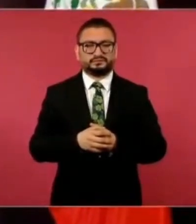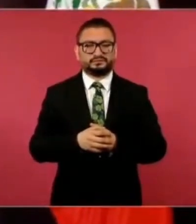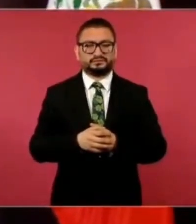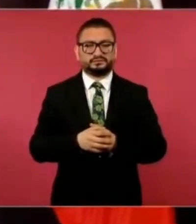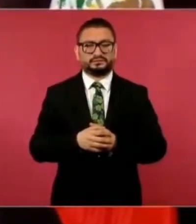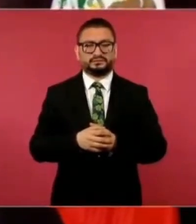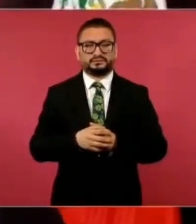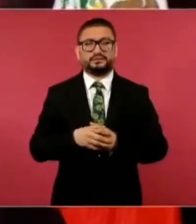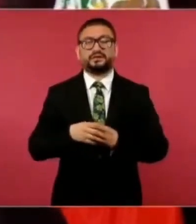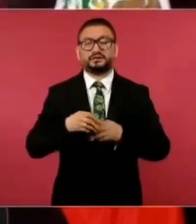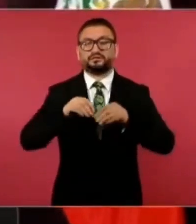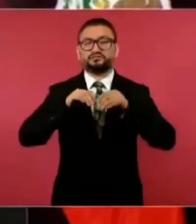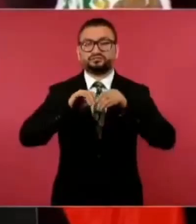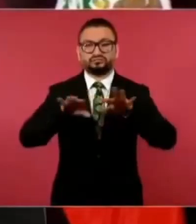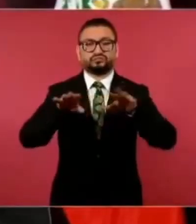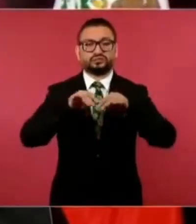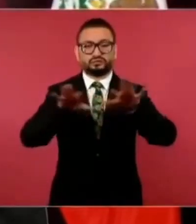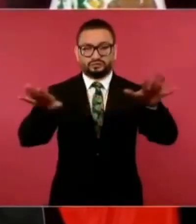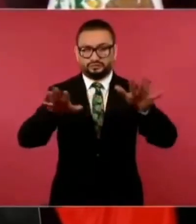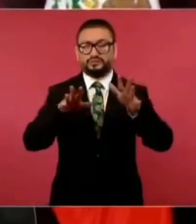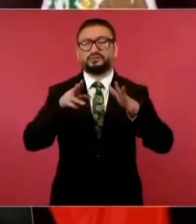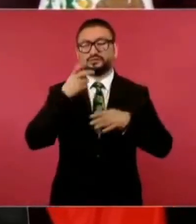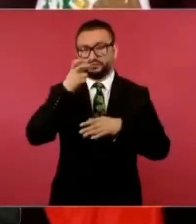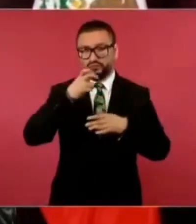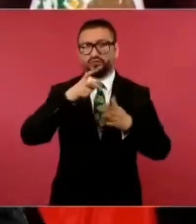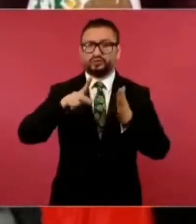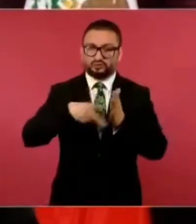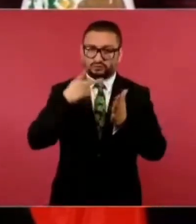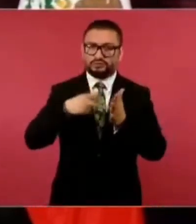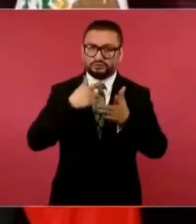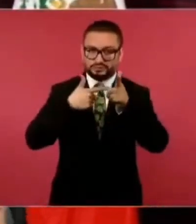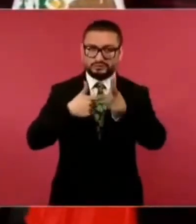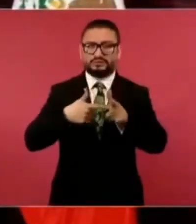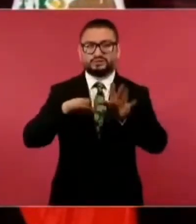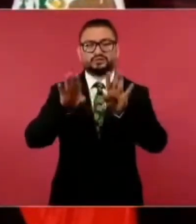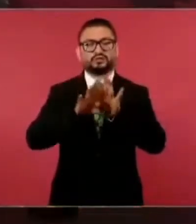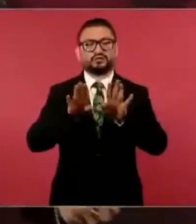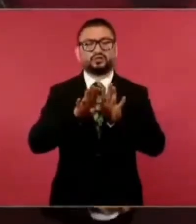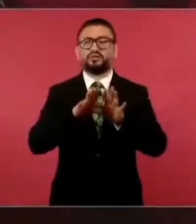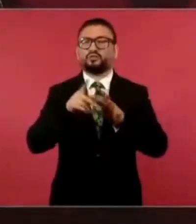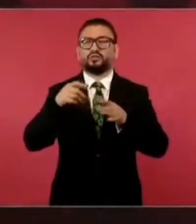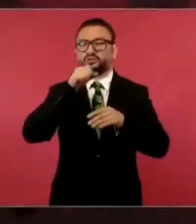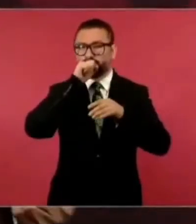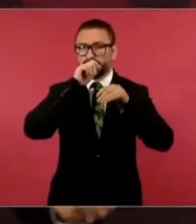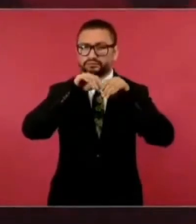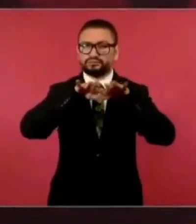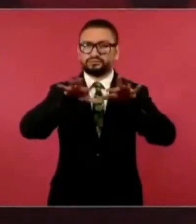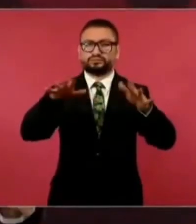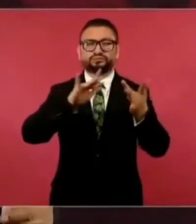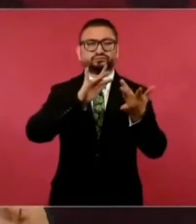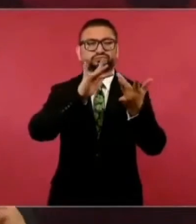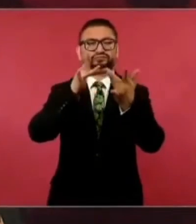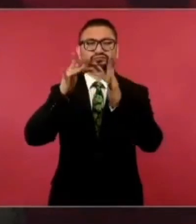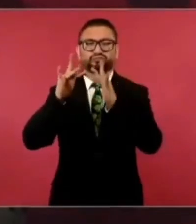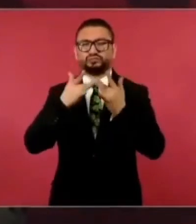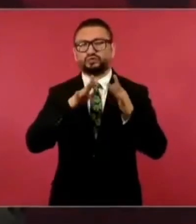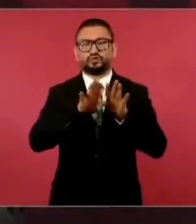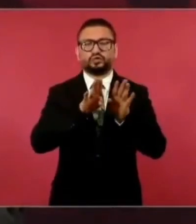se informó, y hay que seguir informando sobre cómo funcionan estas campañas en redes